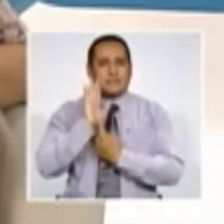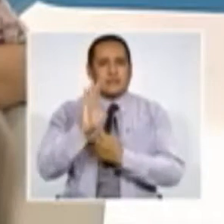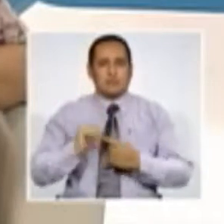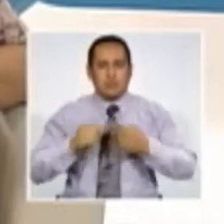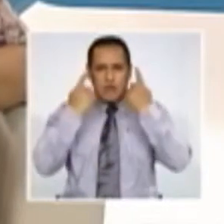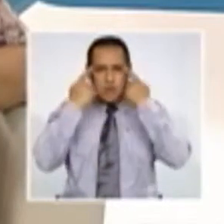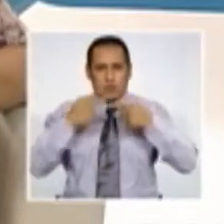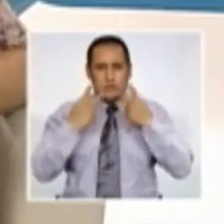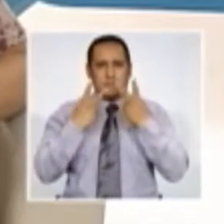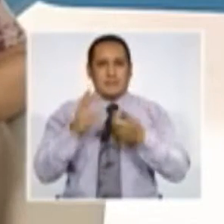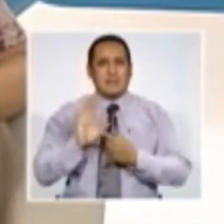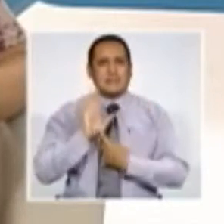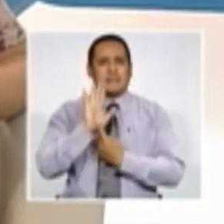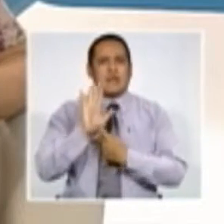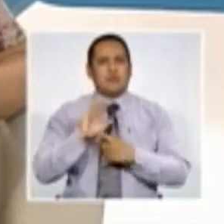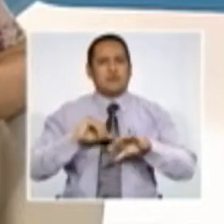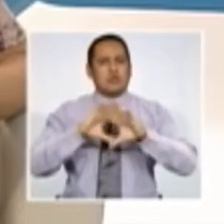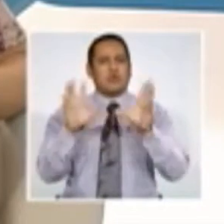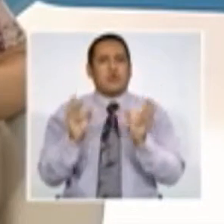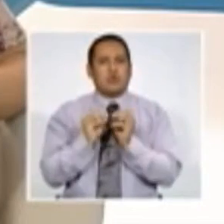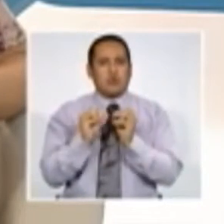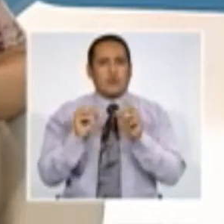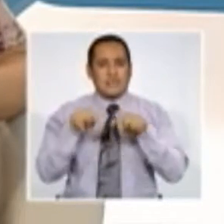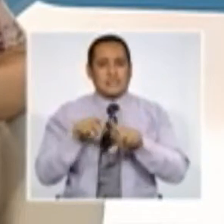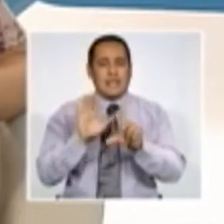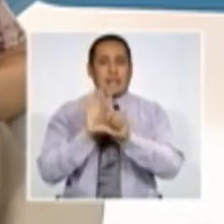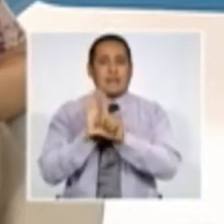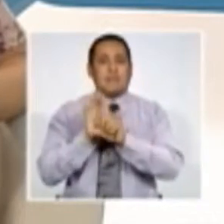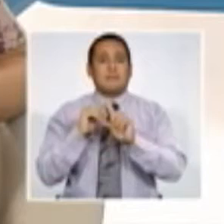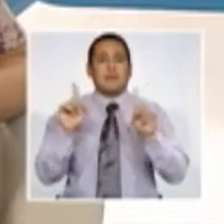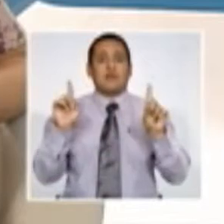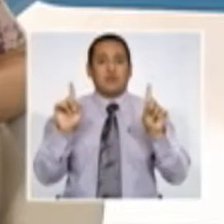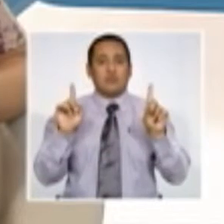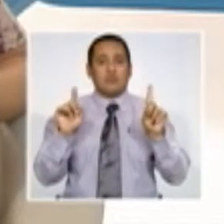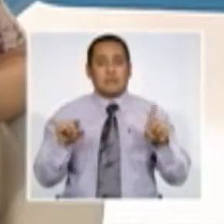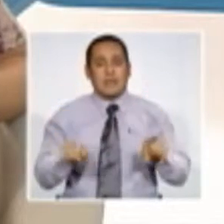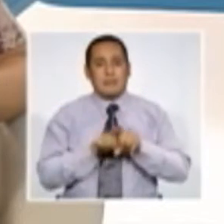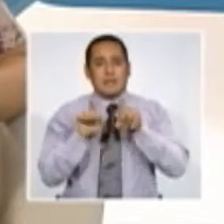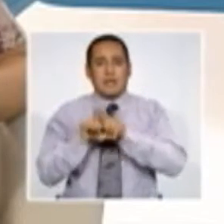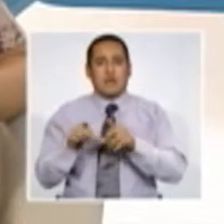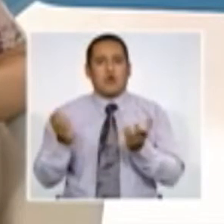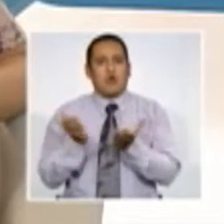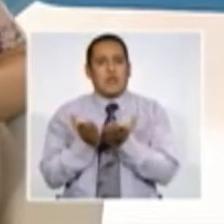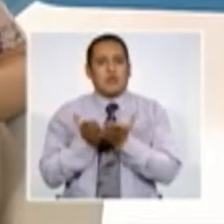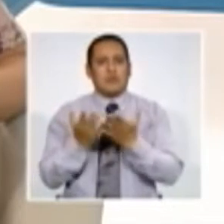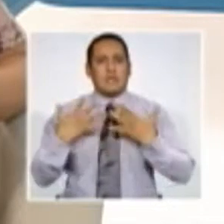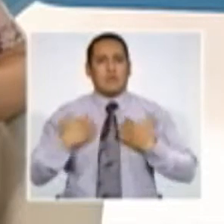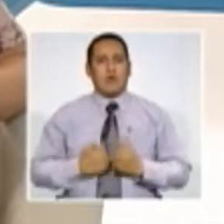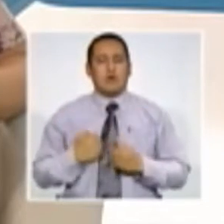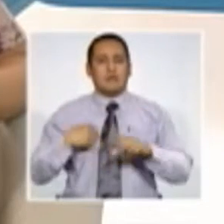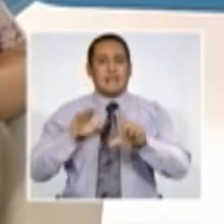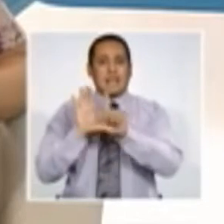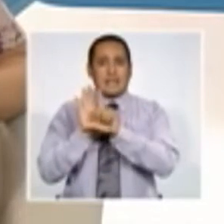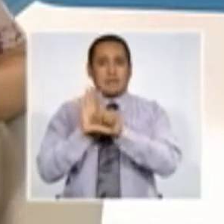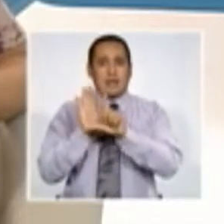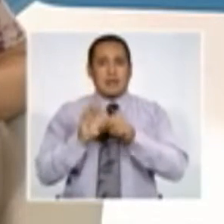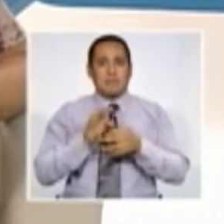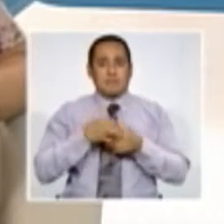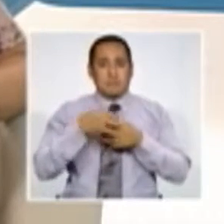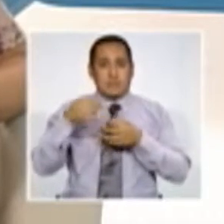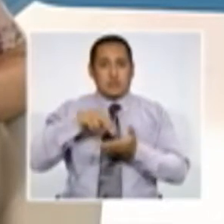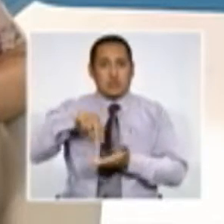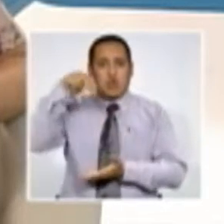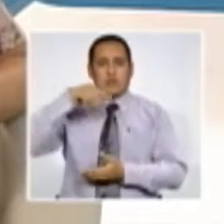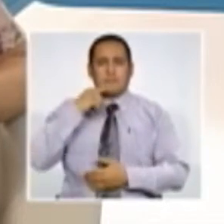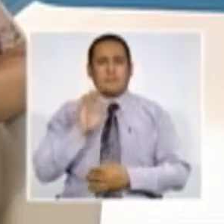especificado, ya están todos estos puntos así expeditos dentro de esta ley. Sin embargo, el Colegio de Abogados de Lima